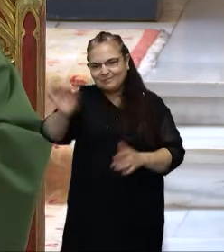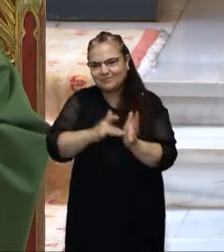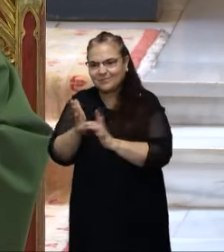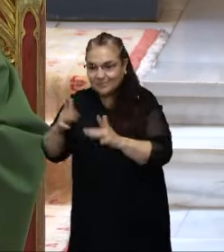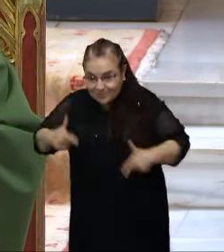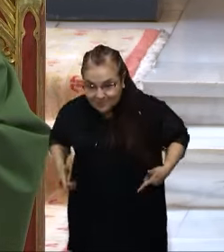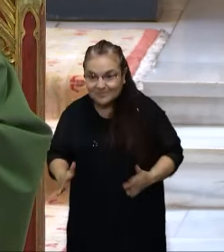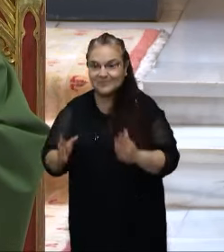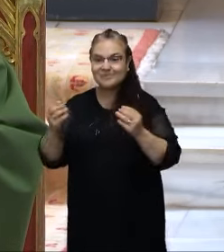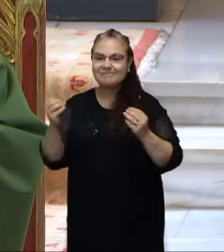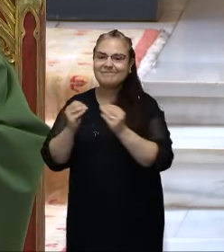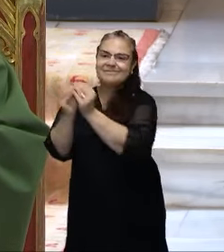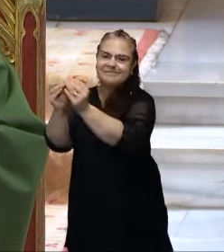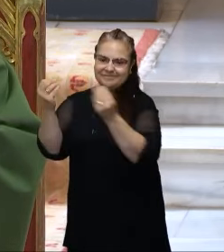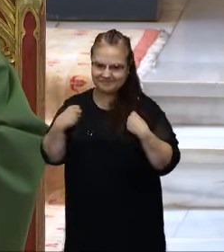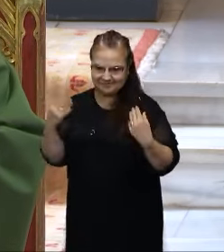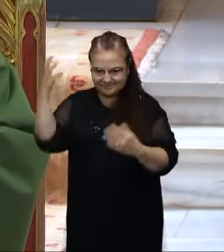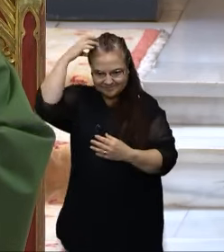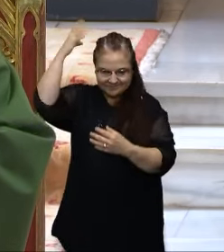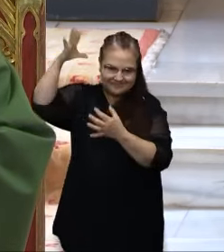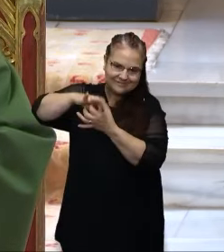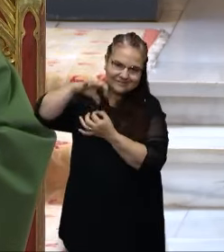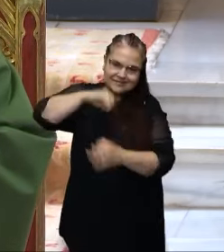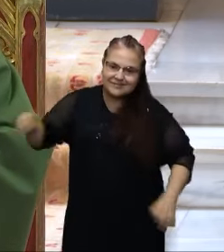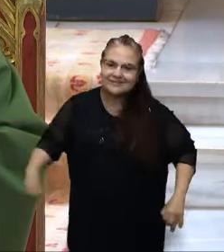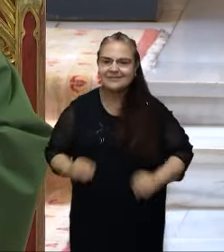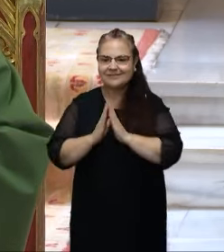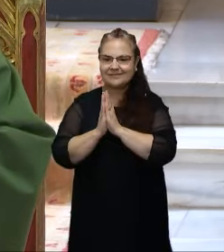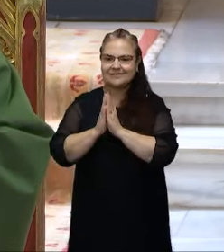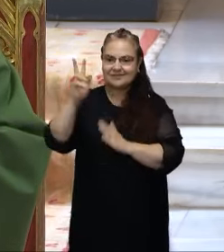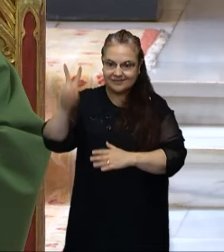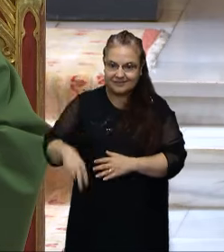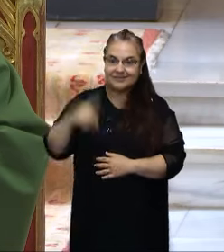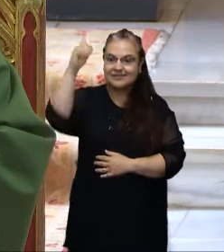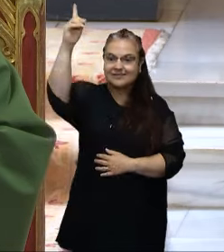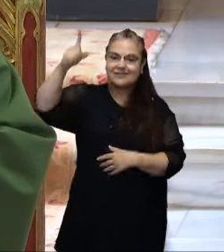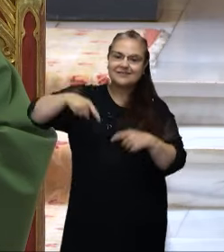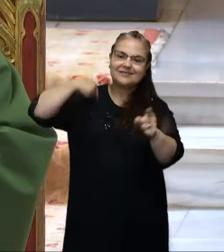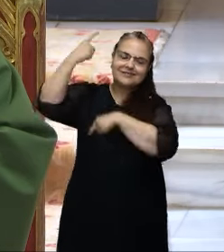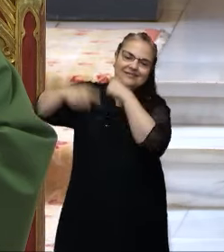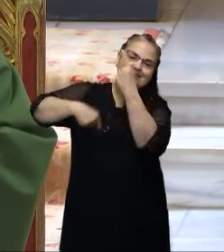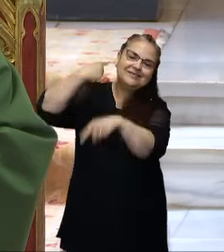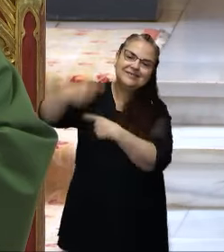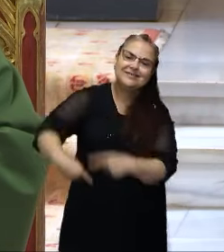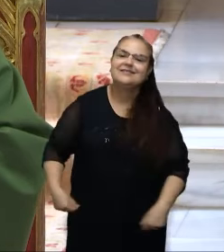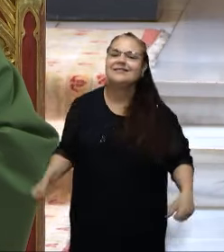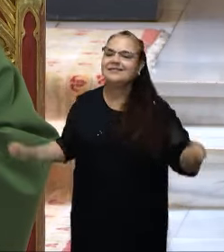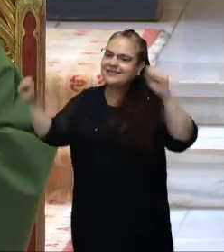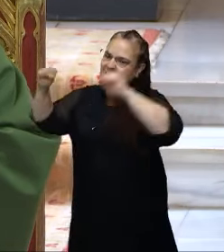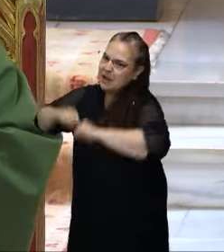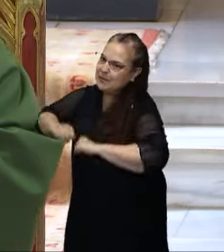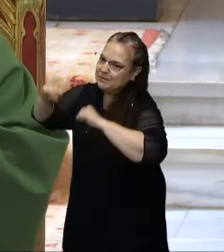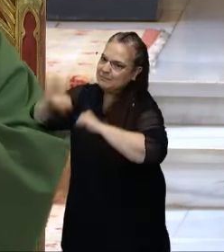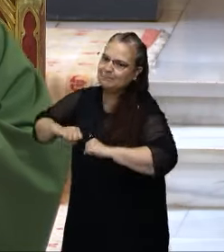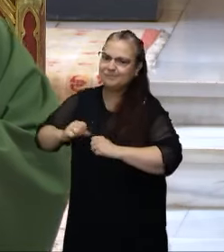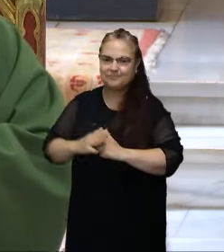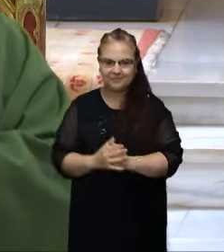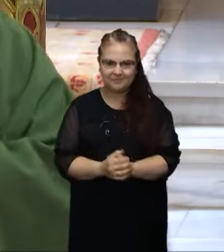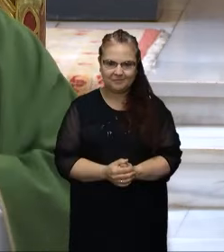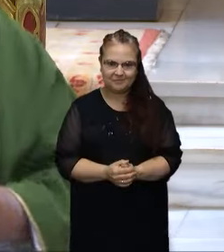Jesucristo, tu Hijo, que contigo vive y reina en la unidad del Espíritu Santo y es Dios por los siglos de los siglos.